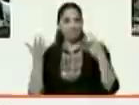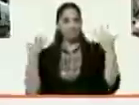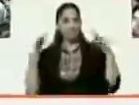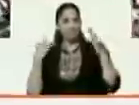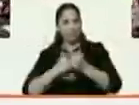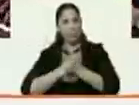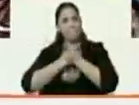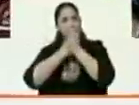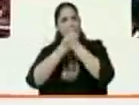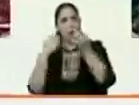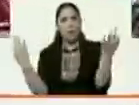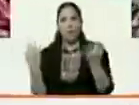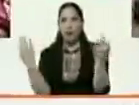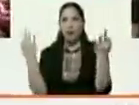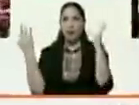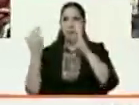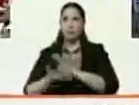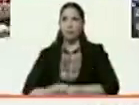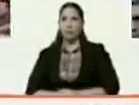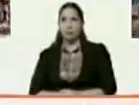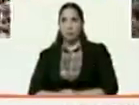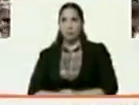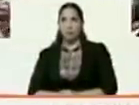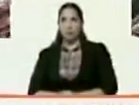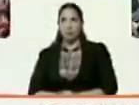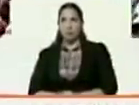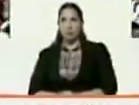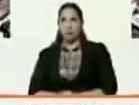Amor, amor de verdad.